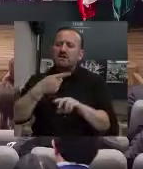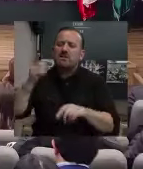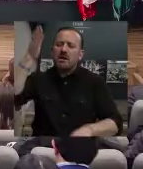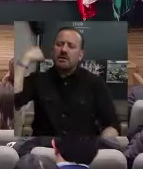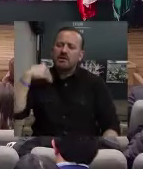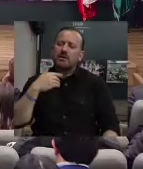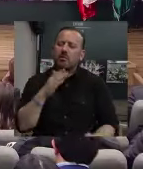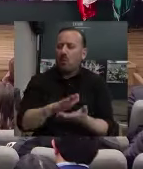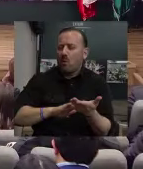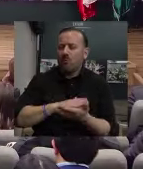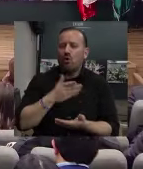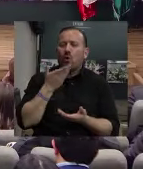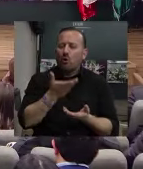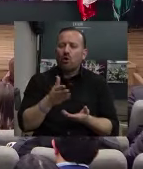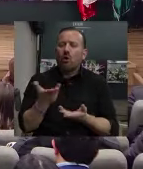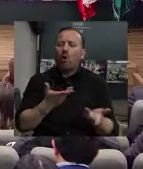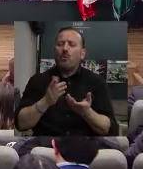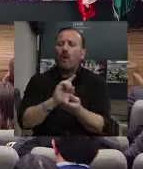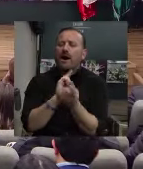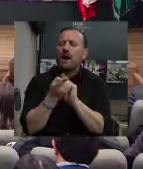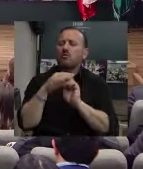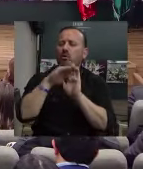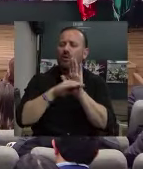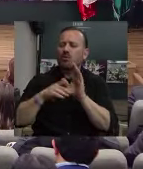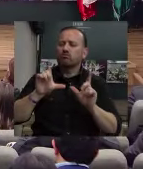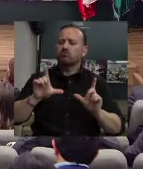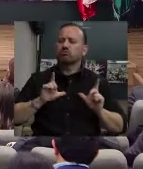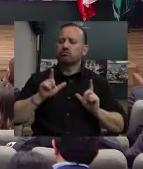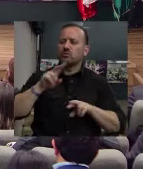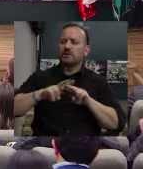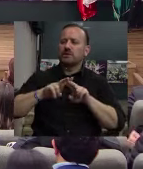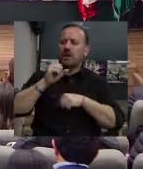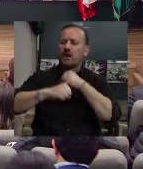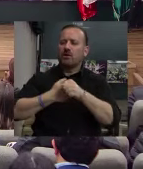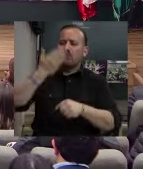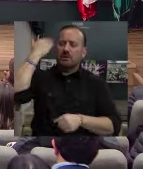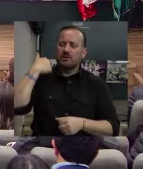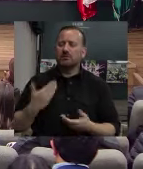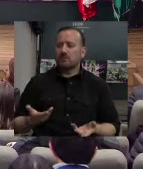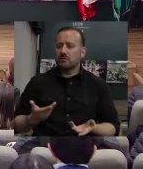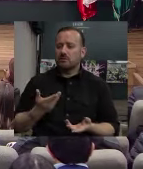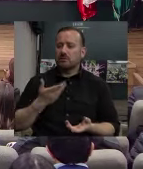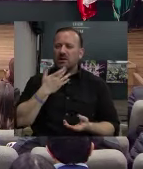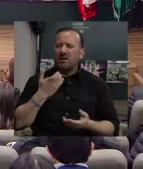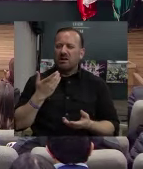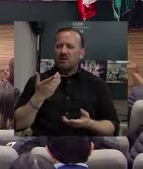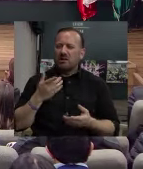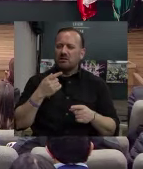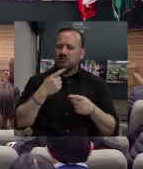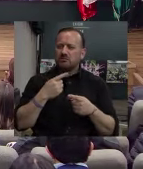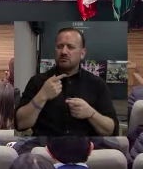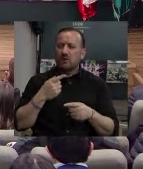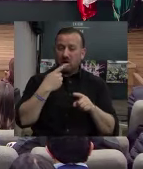pasado a usted cómo le cambió la vida al prama o el diplomado que hizo el año pasado eso en qué los demás han